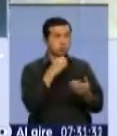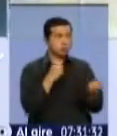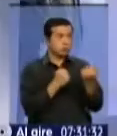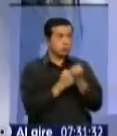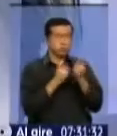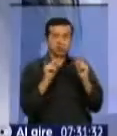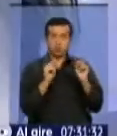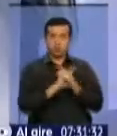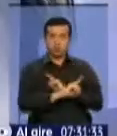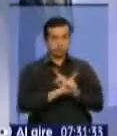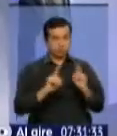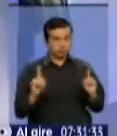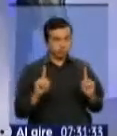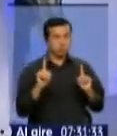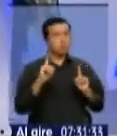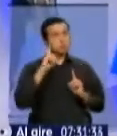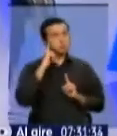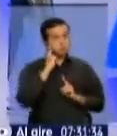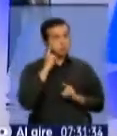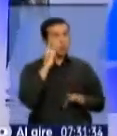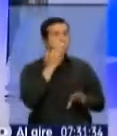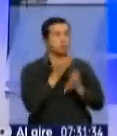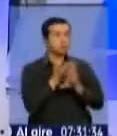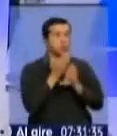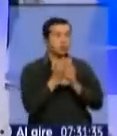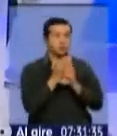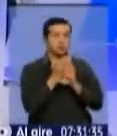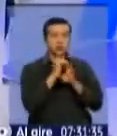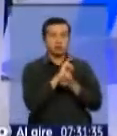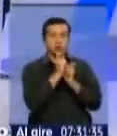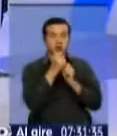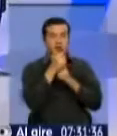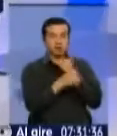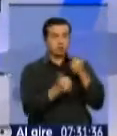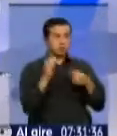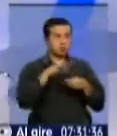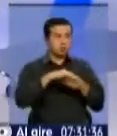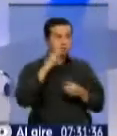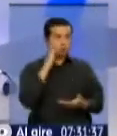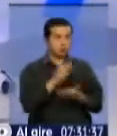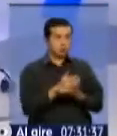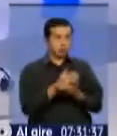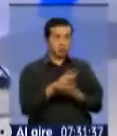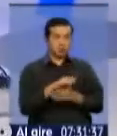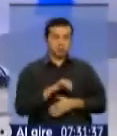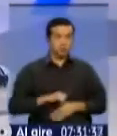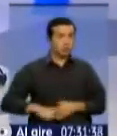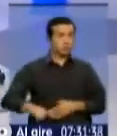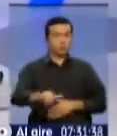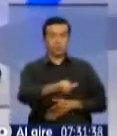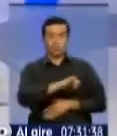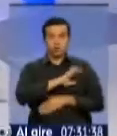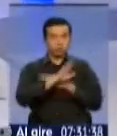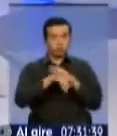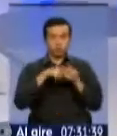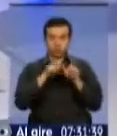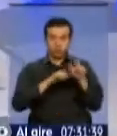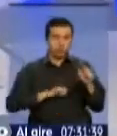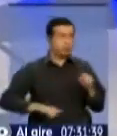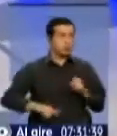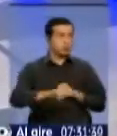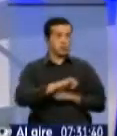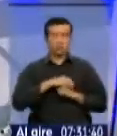Esto significaría que la eventual propuesta de eliminación de la reelección indefinida tendría que ser para todas las dignidades de elección popular.